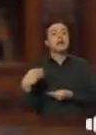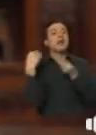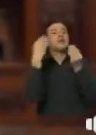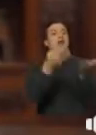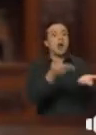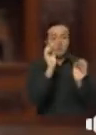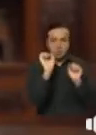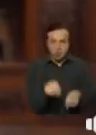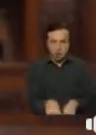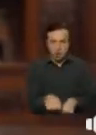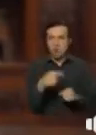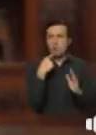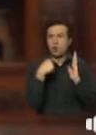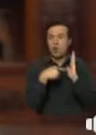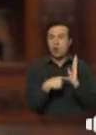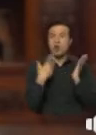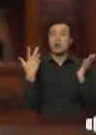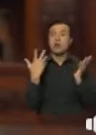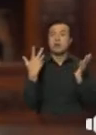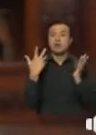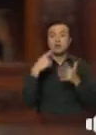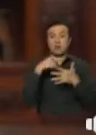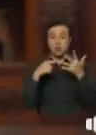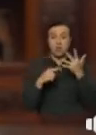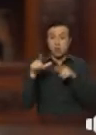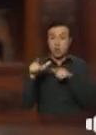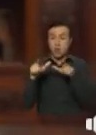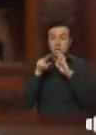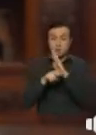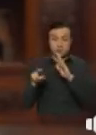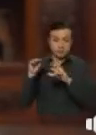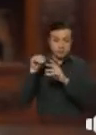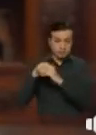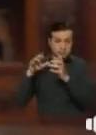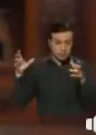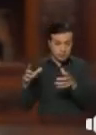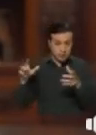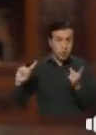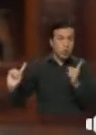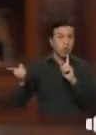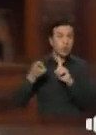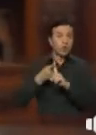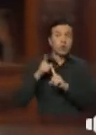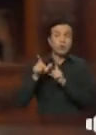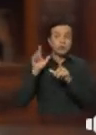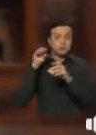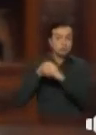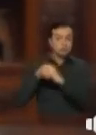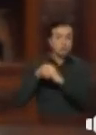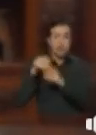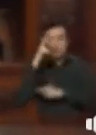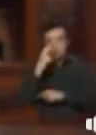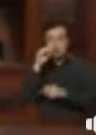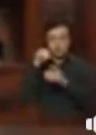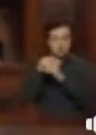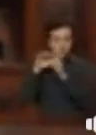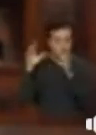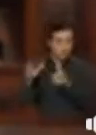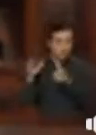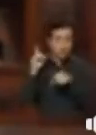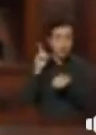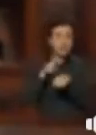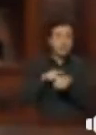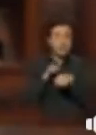en hoteles, pensiones y albergues se destinarán exclusivamente para sus huéspedes. El tiempo de permanencia en